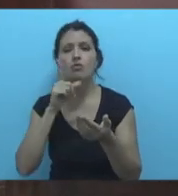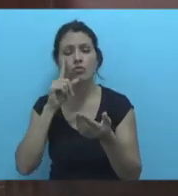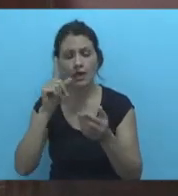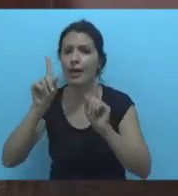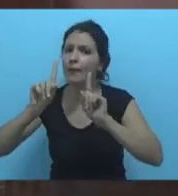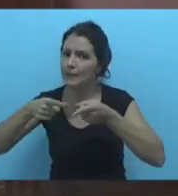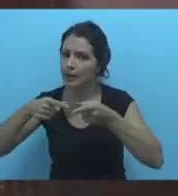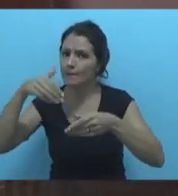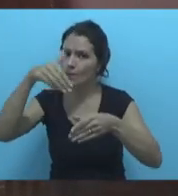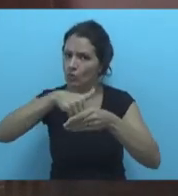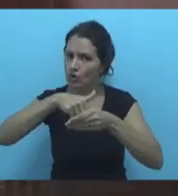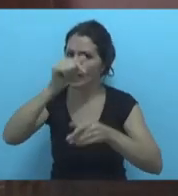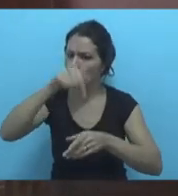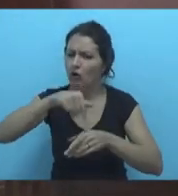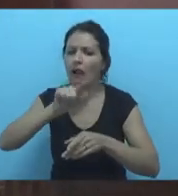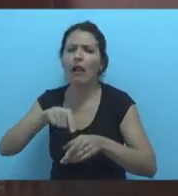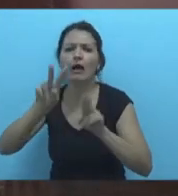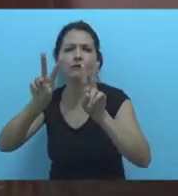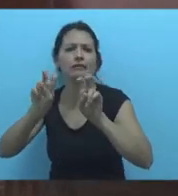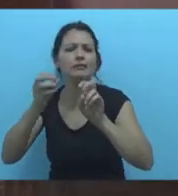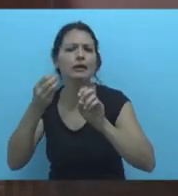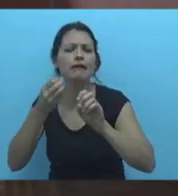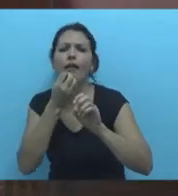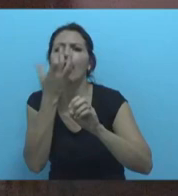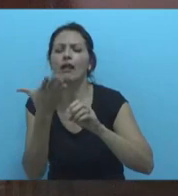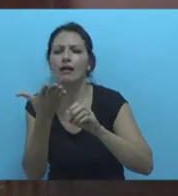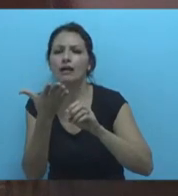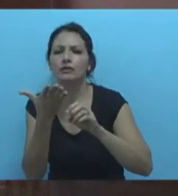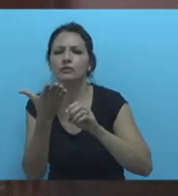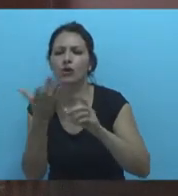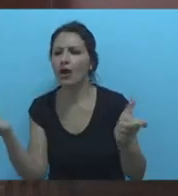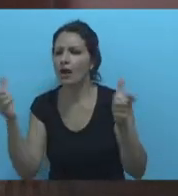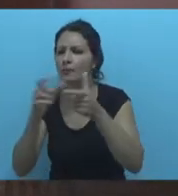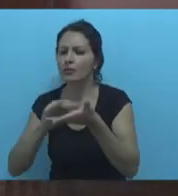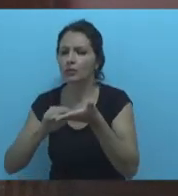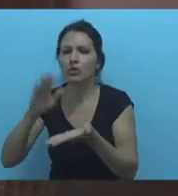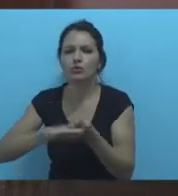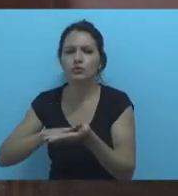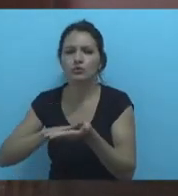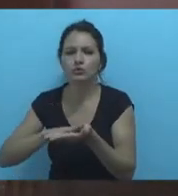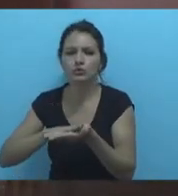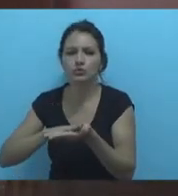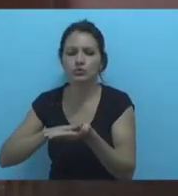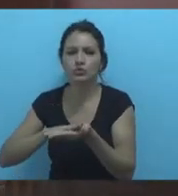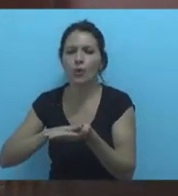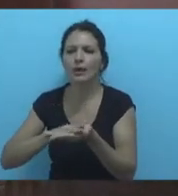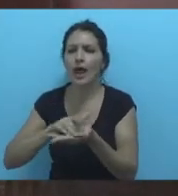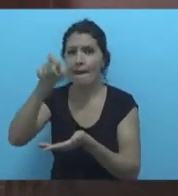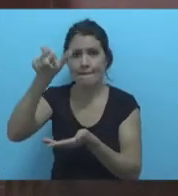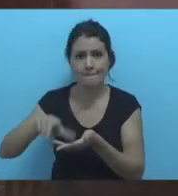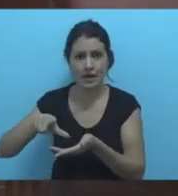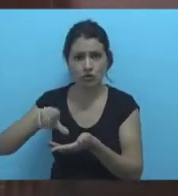para tratarlo sobre tabla, refiere a la declaración de la Cámara respecto al fallecimiento de Juan Basso.